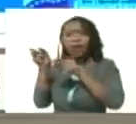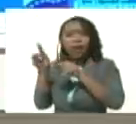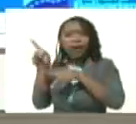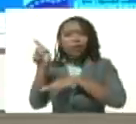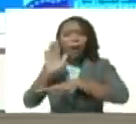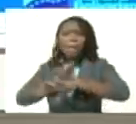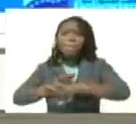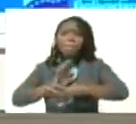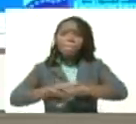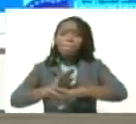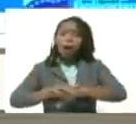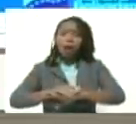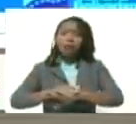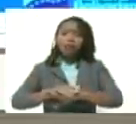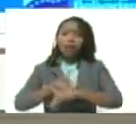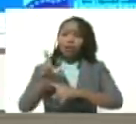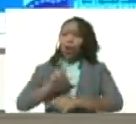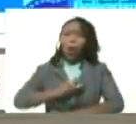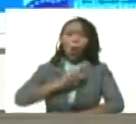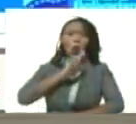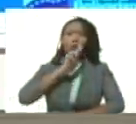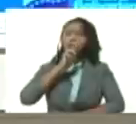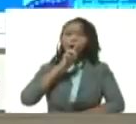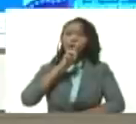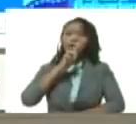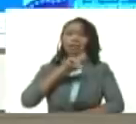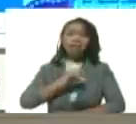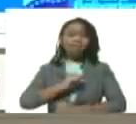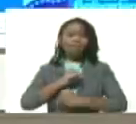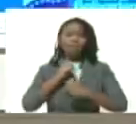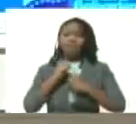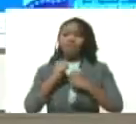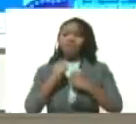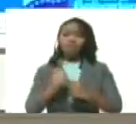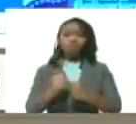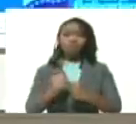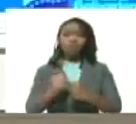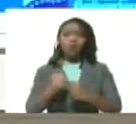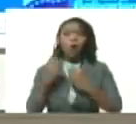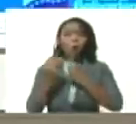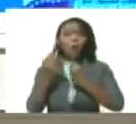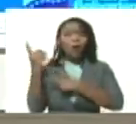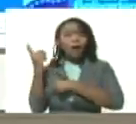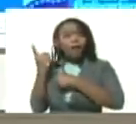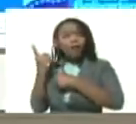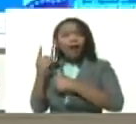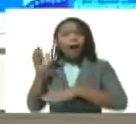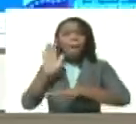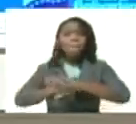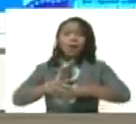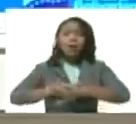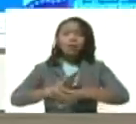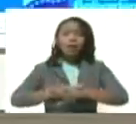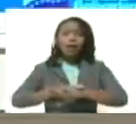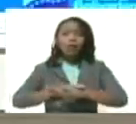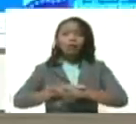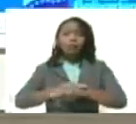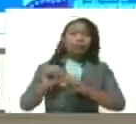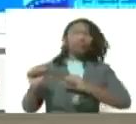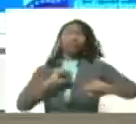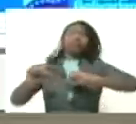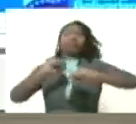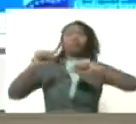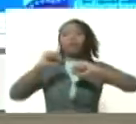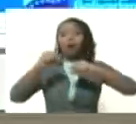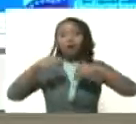hecho tan terriblemente abominable como este que ha sacudido a